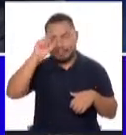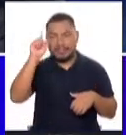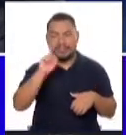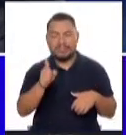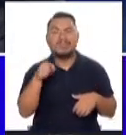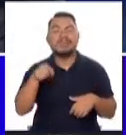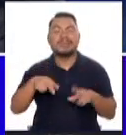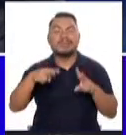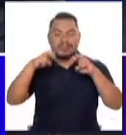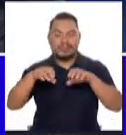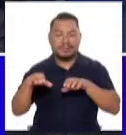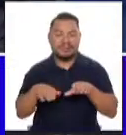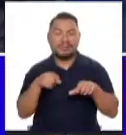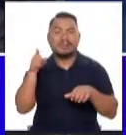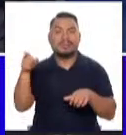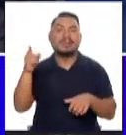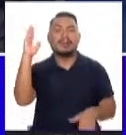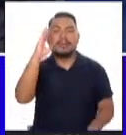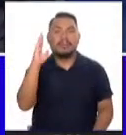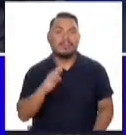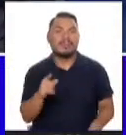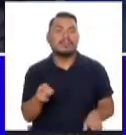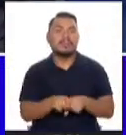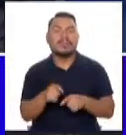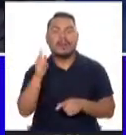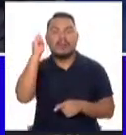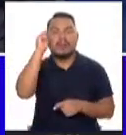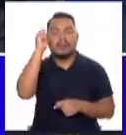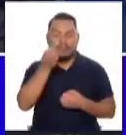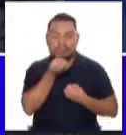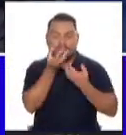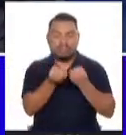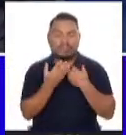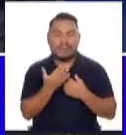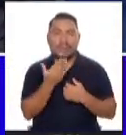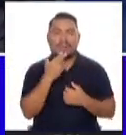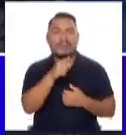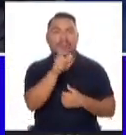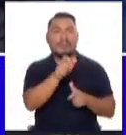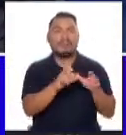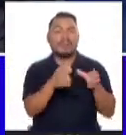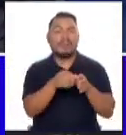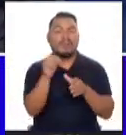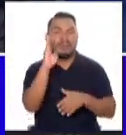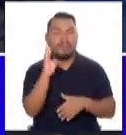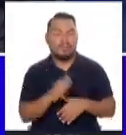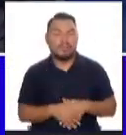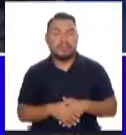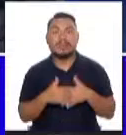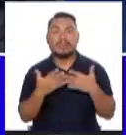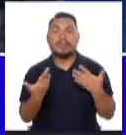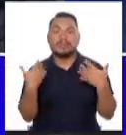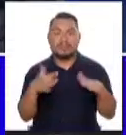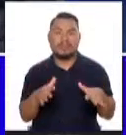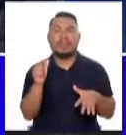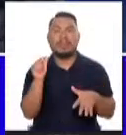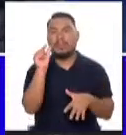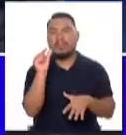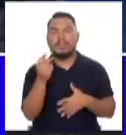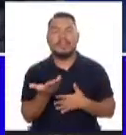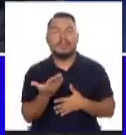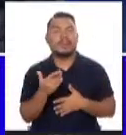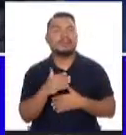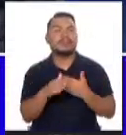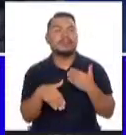las investigaciones hechas en Brasil y la colaboración eficaz de parte de la gente de Odebrecht. Entonces estamos un poco